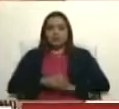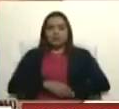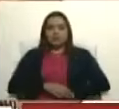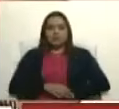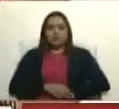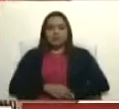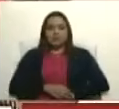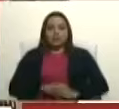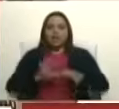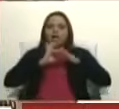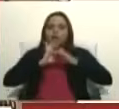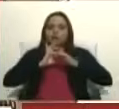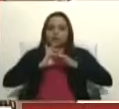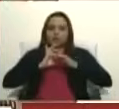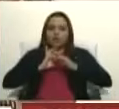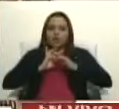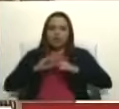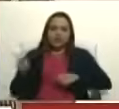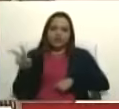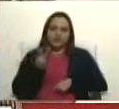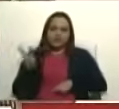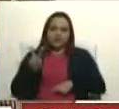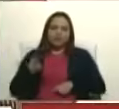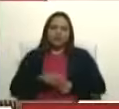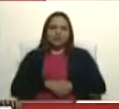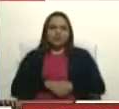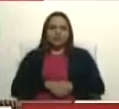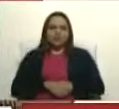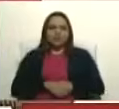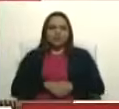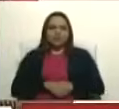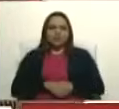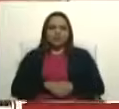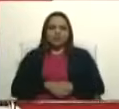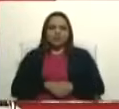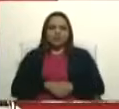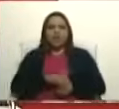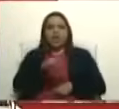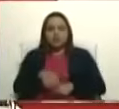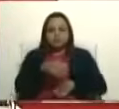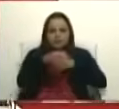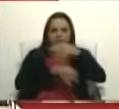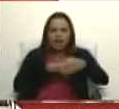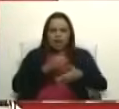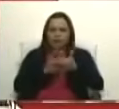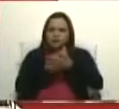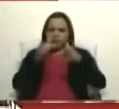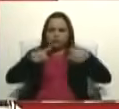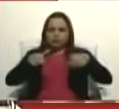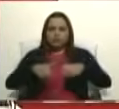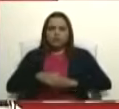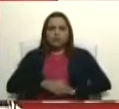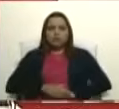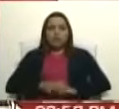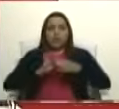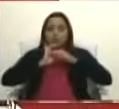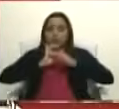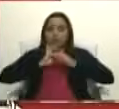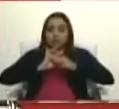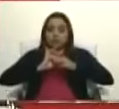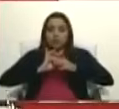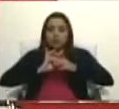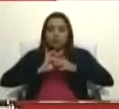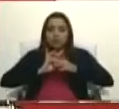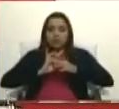La unidad de Venezuela. Y le comentaba también a los compañeros, la unidad de